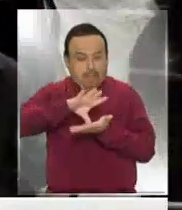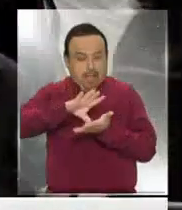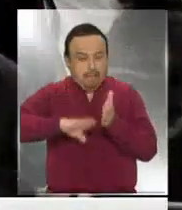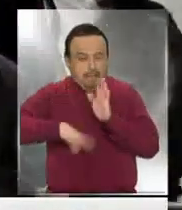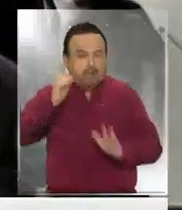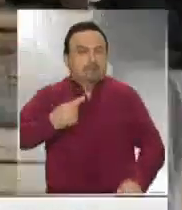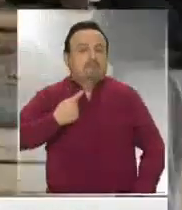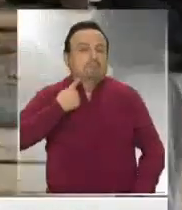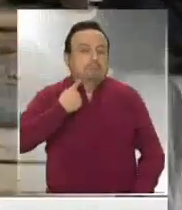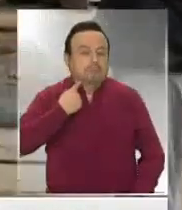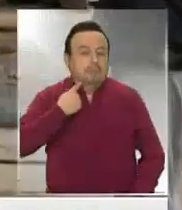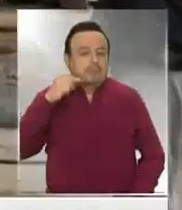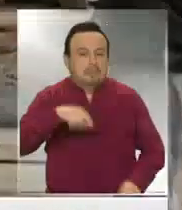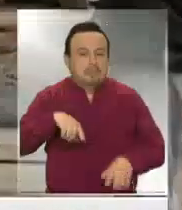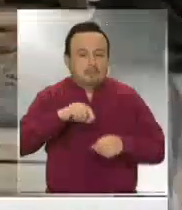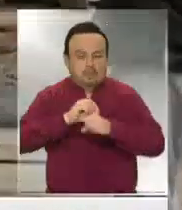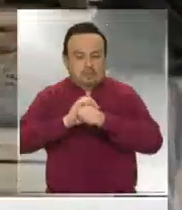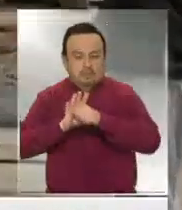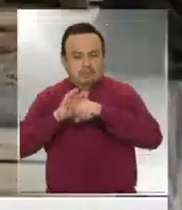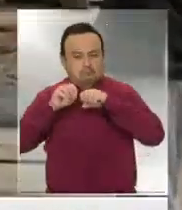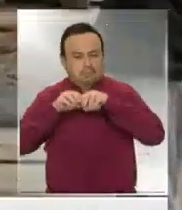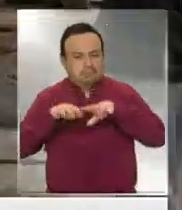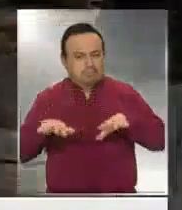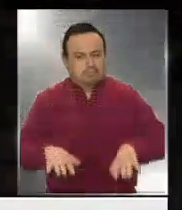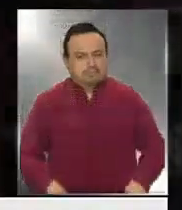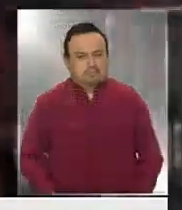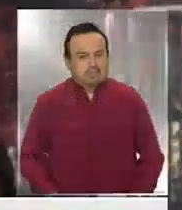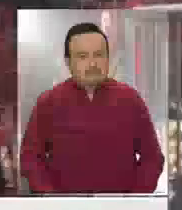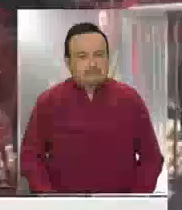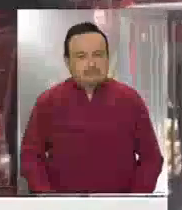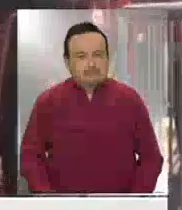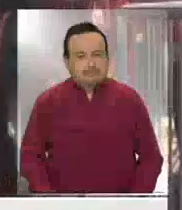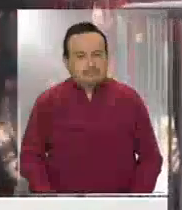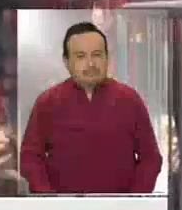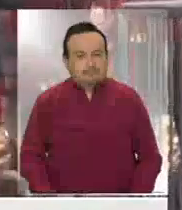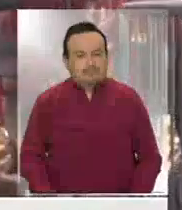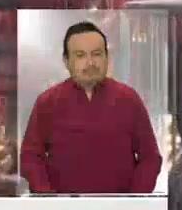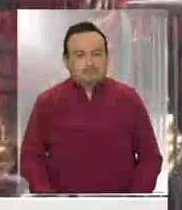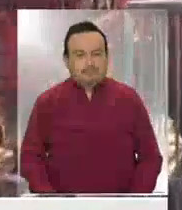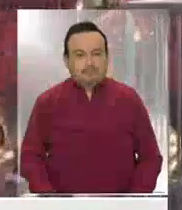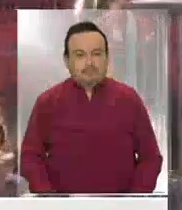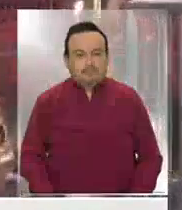más afectados por la pandemia de coronavirus?